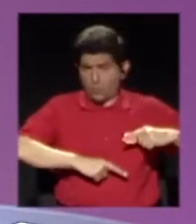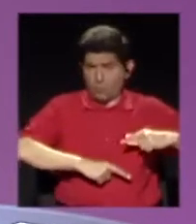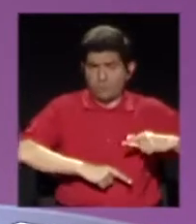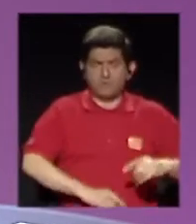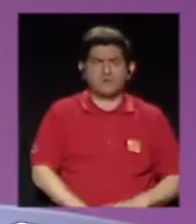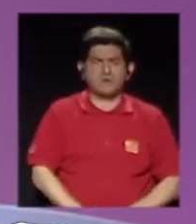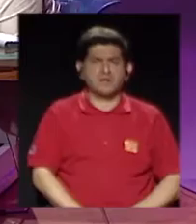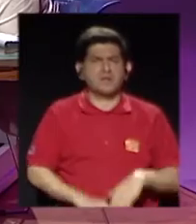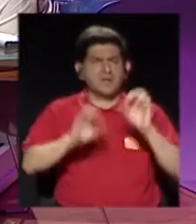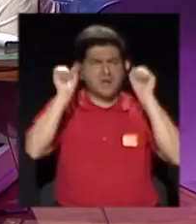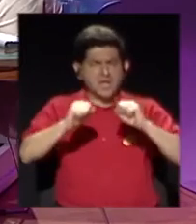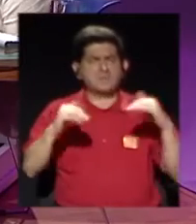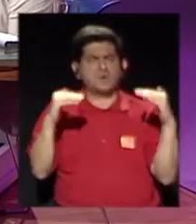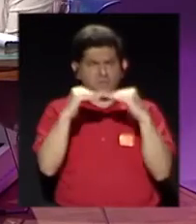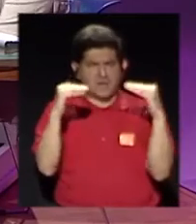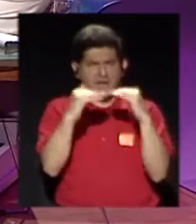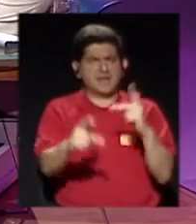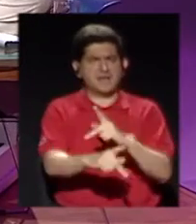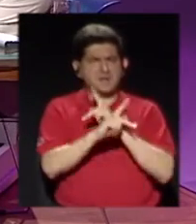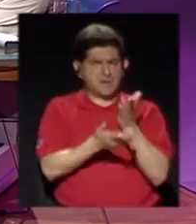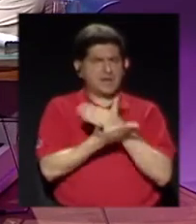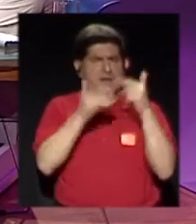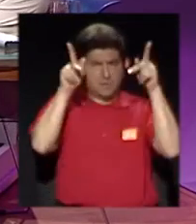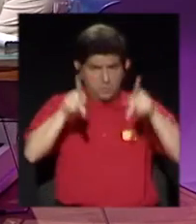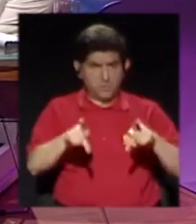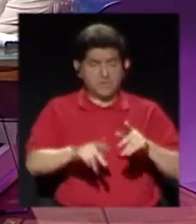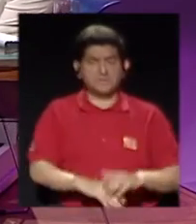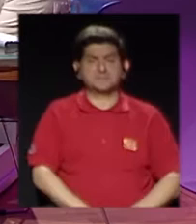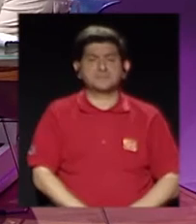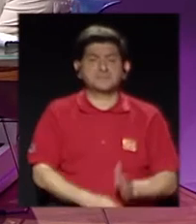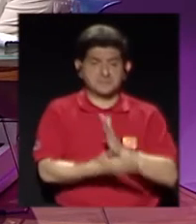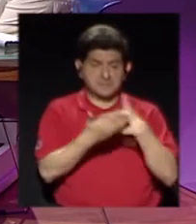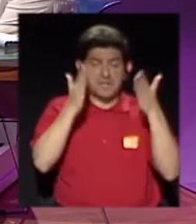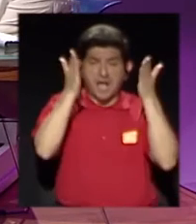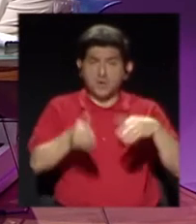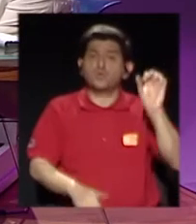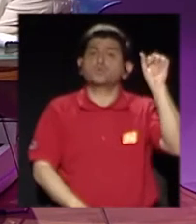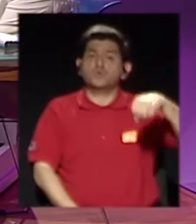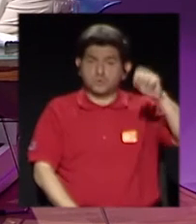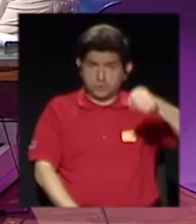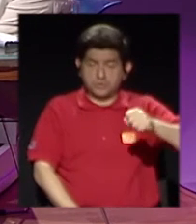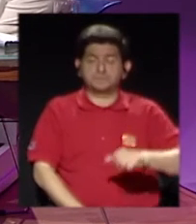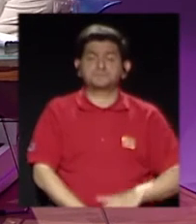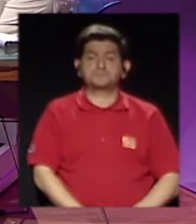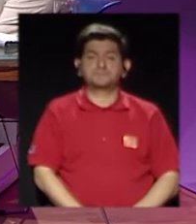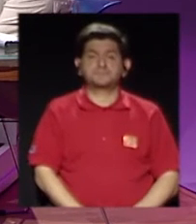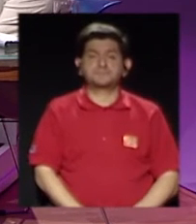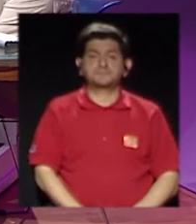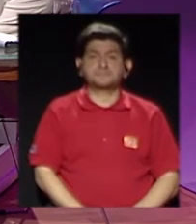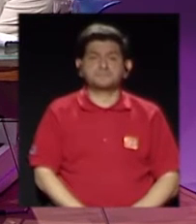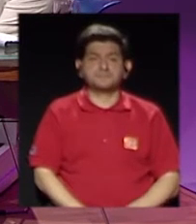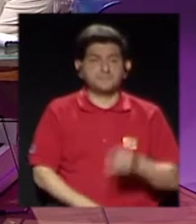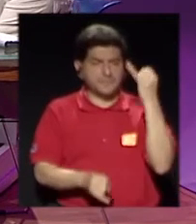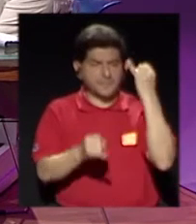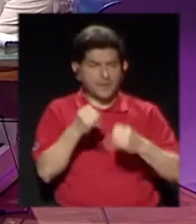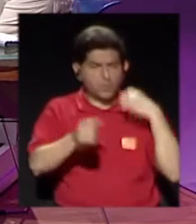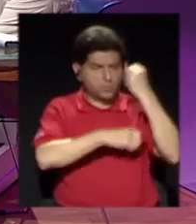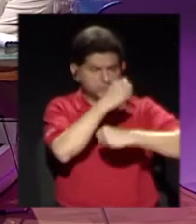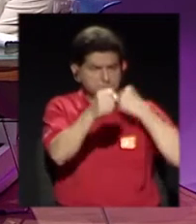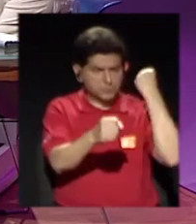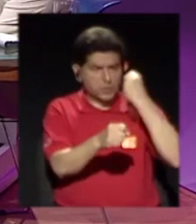y han logrado el estatus de refugiados algunas pues algunos sí y tenemos que decir de que el último año